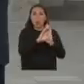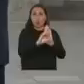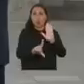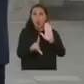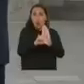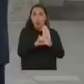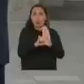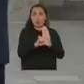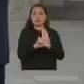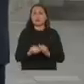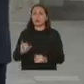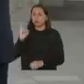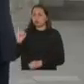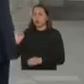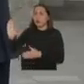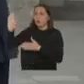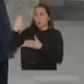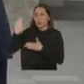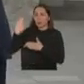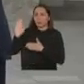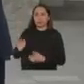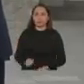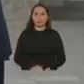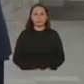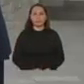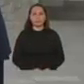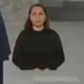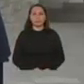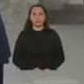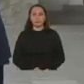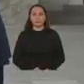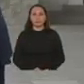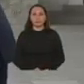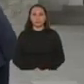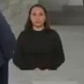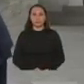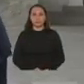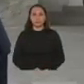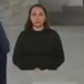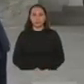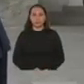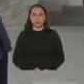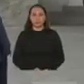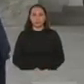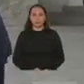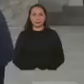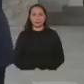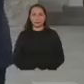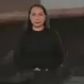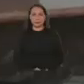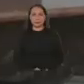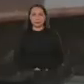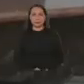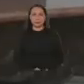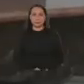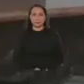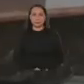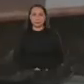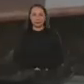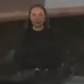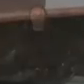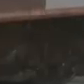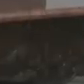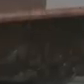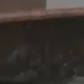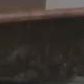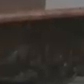temas indigenistas que a los propios pueblos originarios no les gustaban. Si en el auto Biobío, no, ganó, y en la Araucanía, Axel tiene más datos que yo en